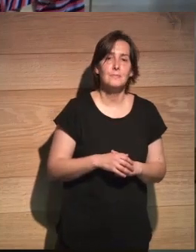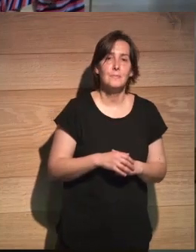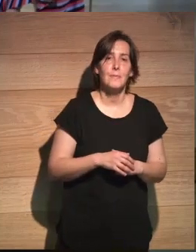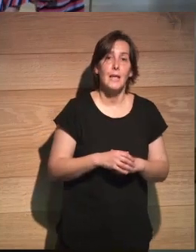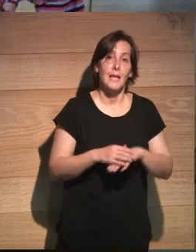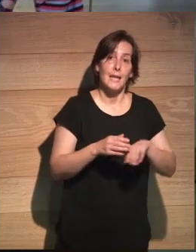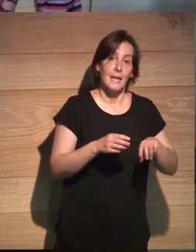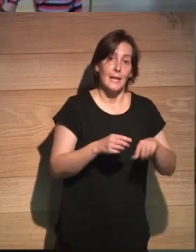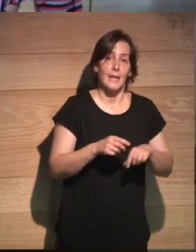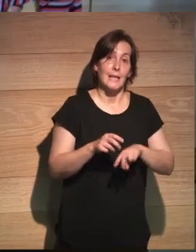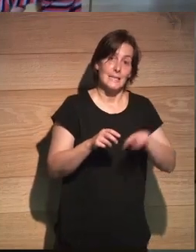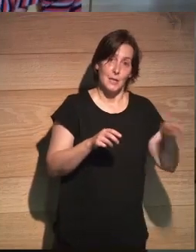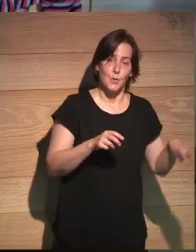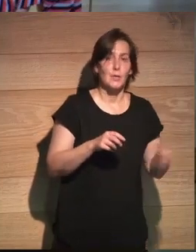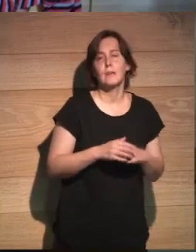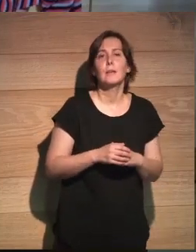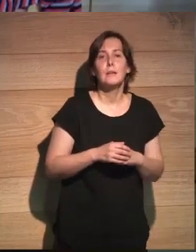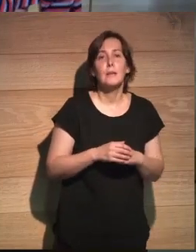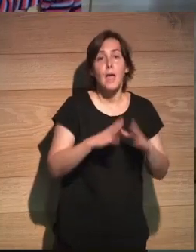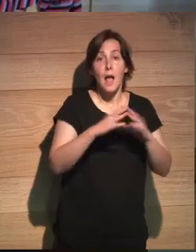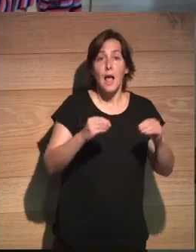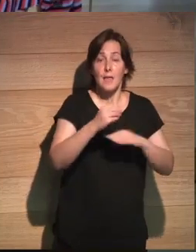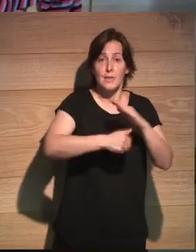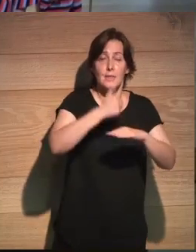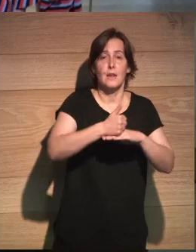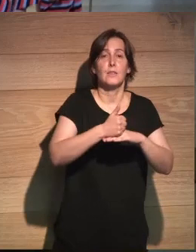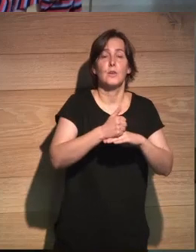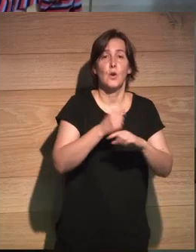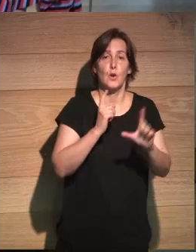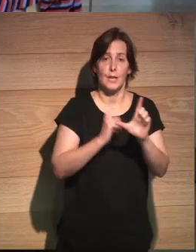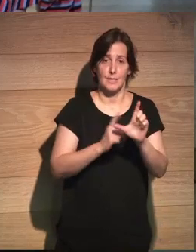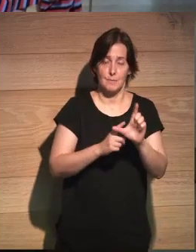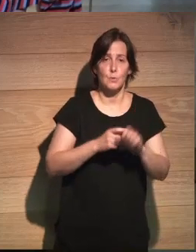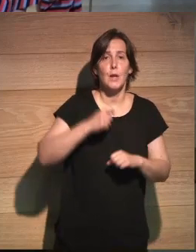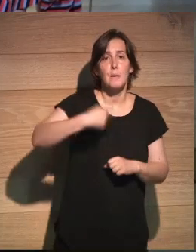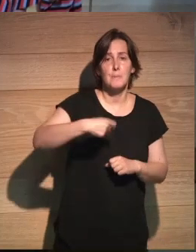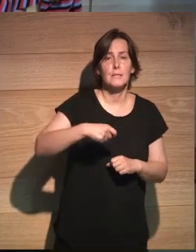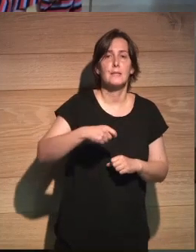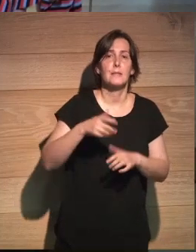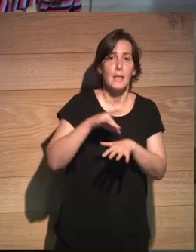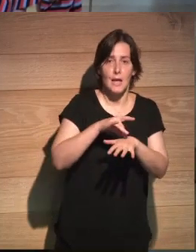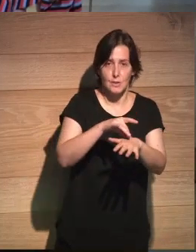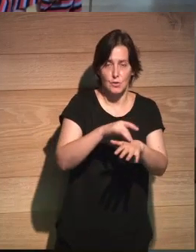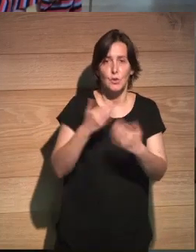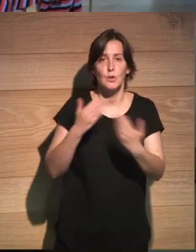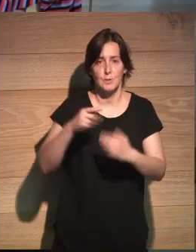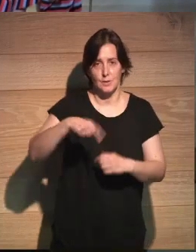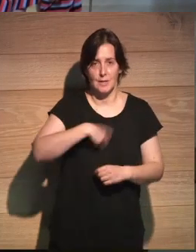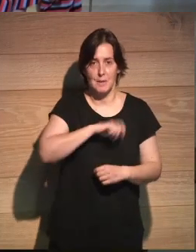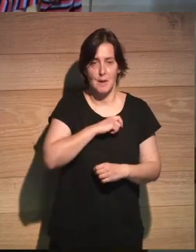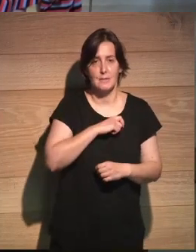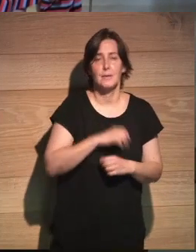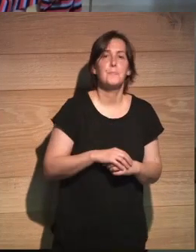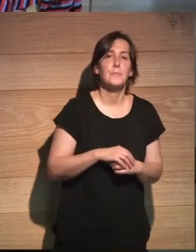Segundo Píriz, catedrático de la Facultad Veterinaria de la Universidad de Extremadura, presidente del comité asesor de The Conversation España.